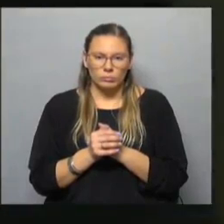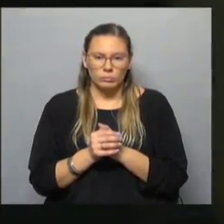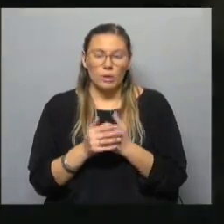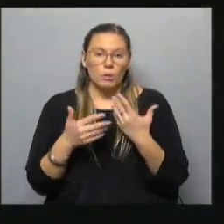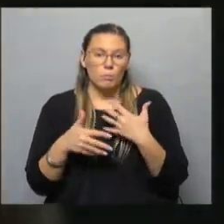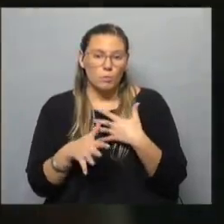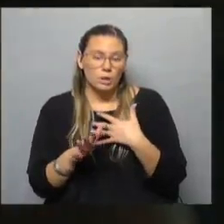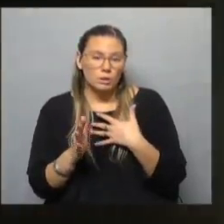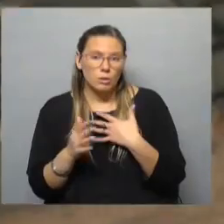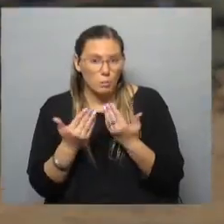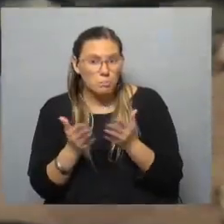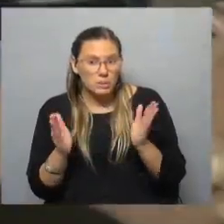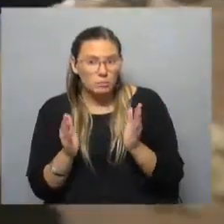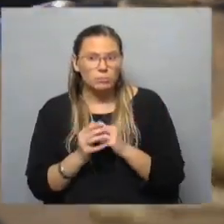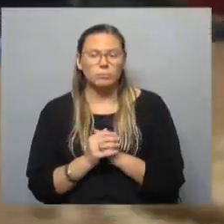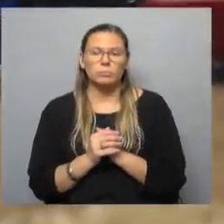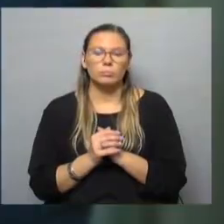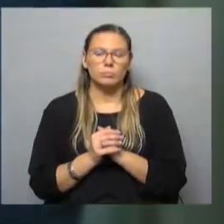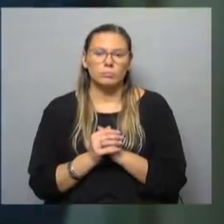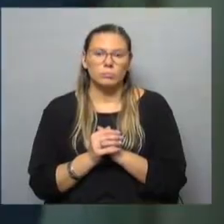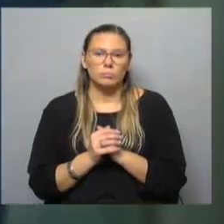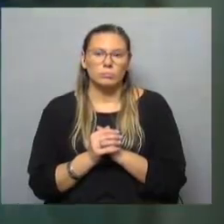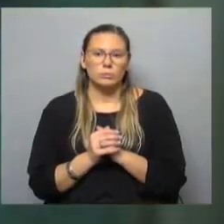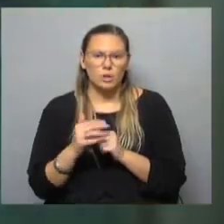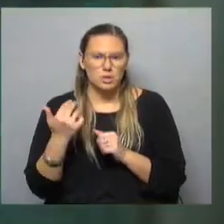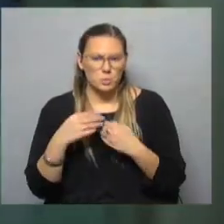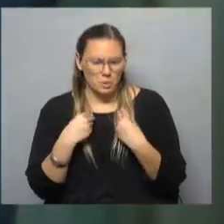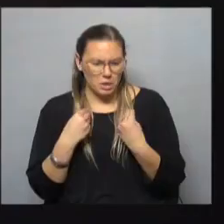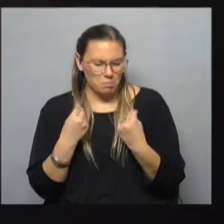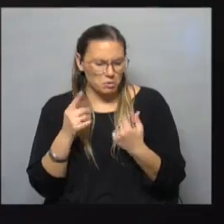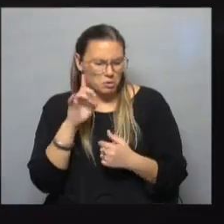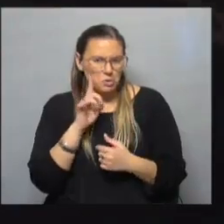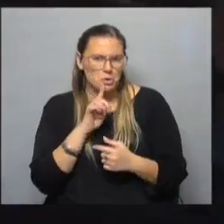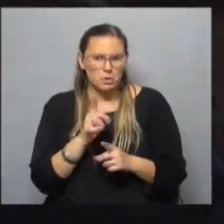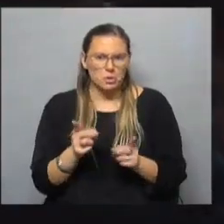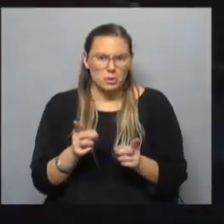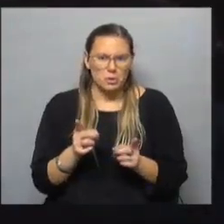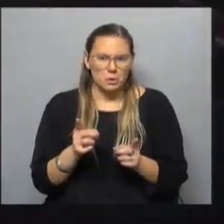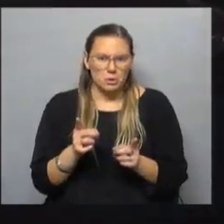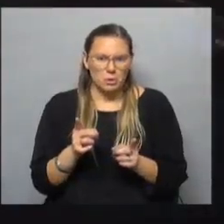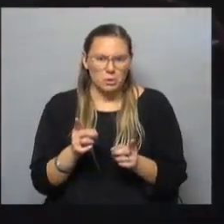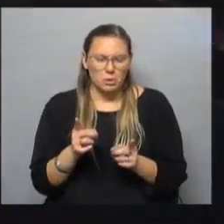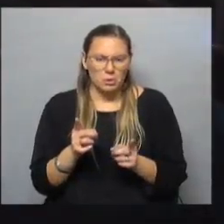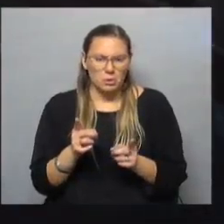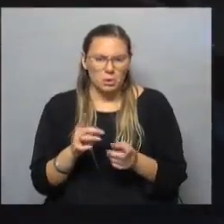Bueno, va, arrancá. Nunca me sentí sordo. Es más, toda mi